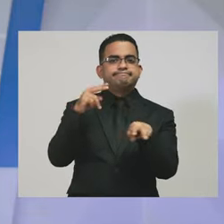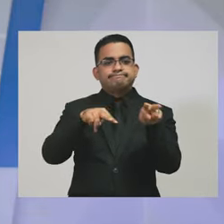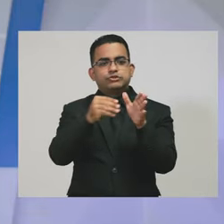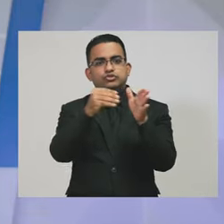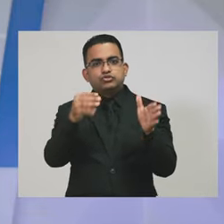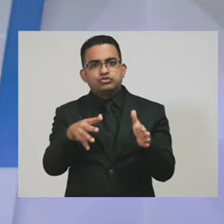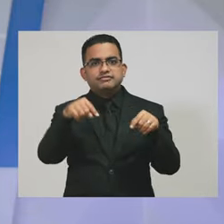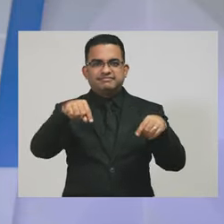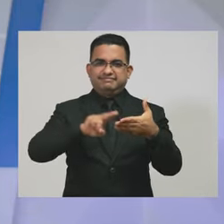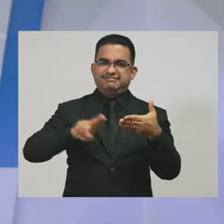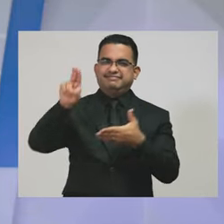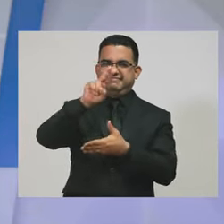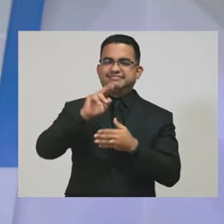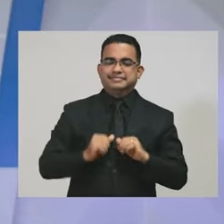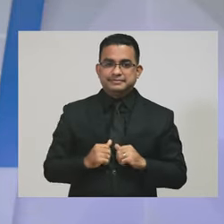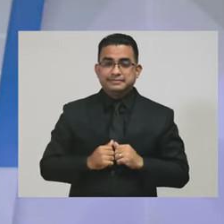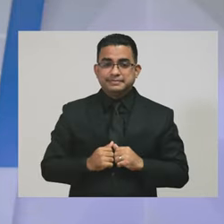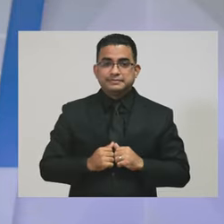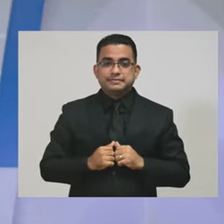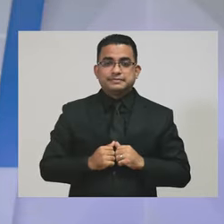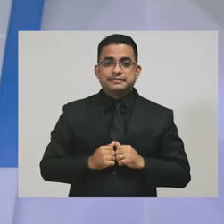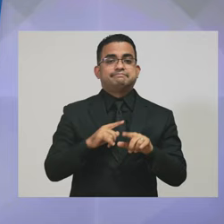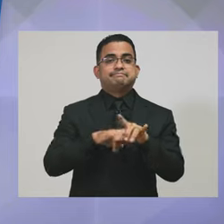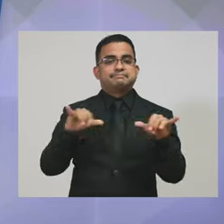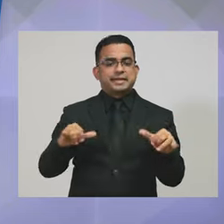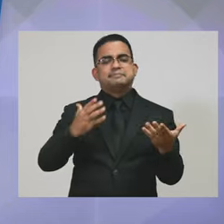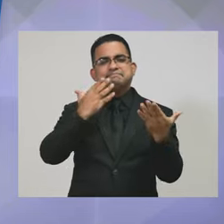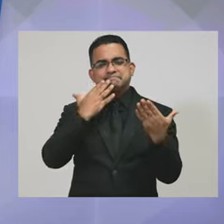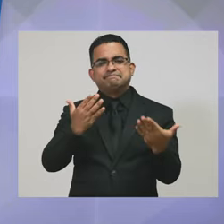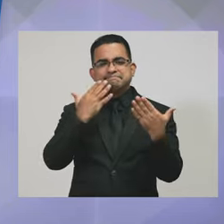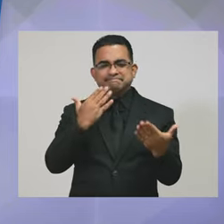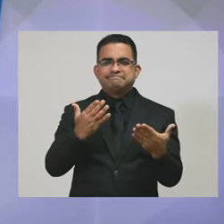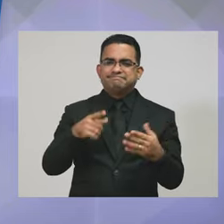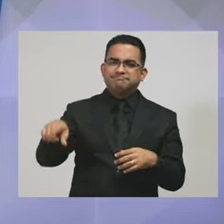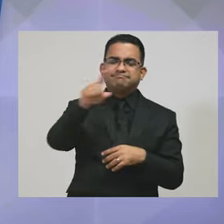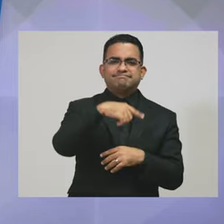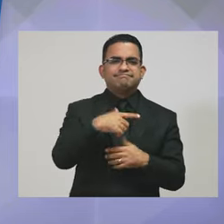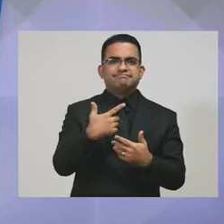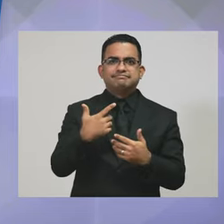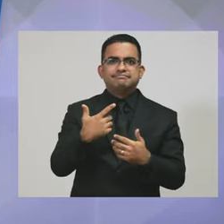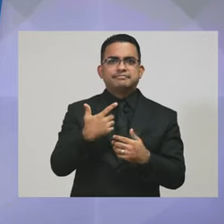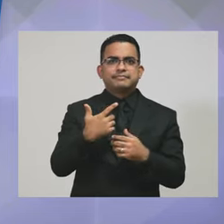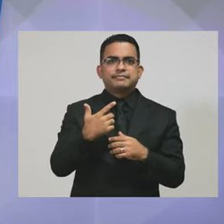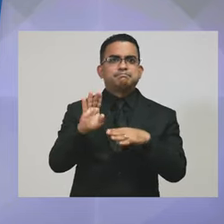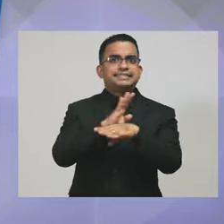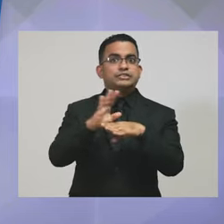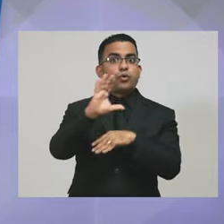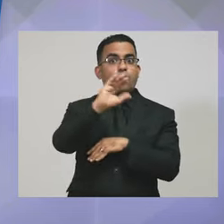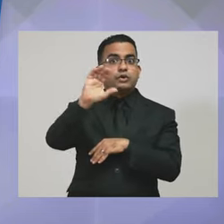acaba de cara de estudiantes de la madre y maestra del mismo modo agradecemos la sintonía de los